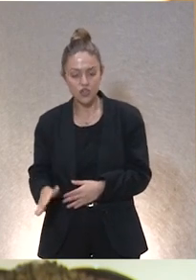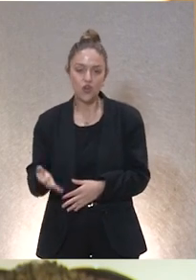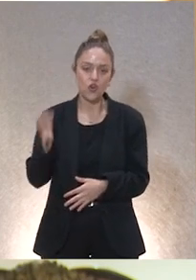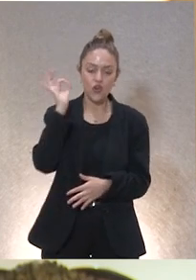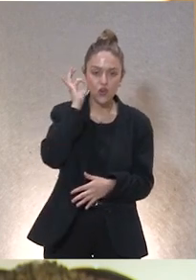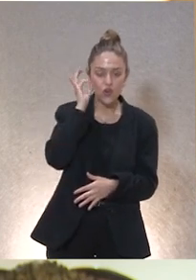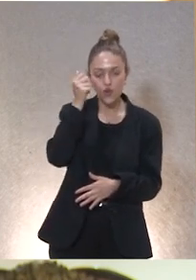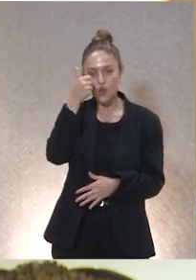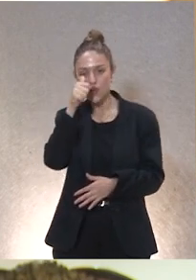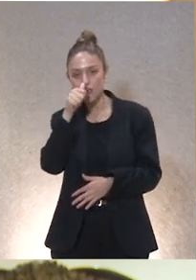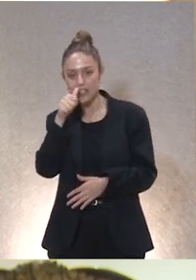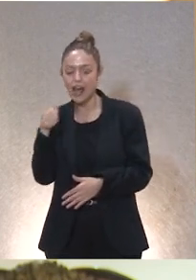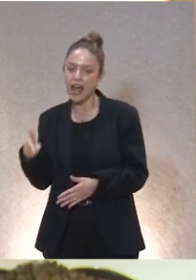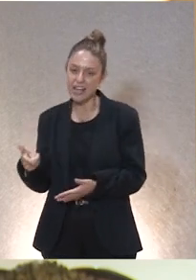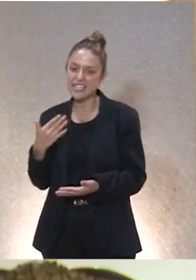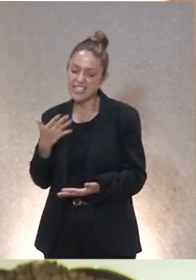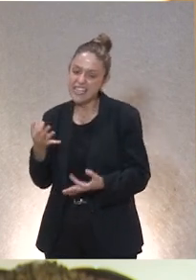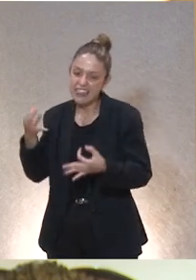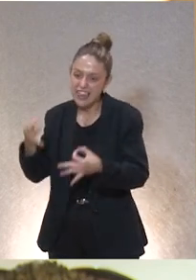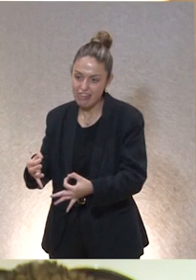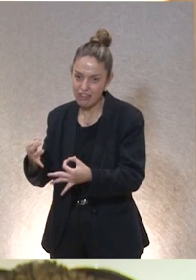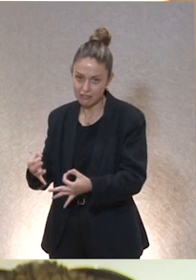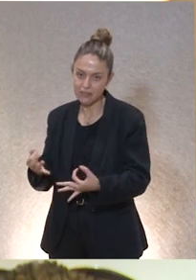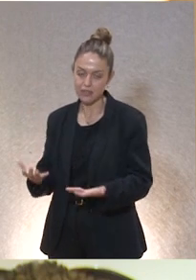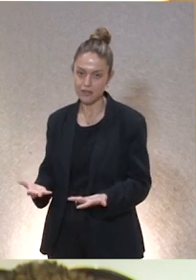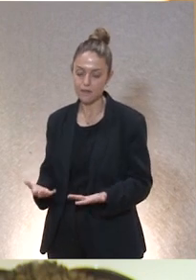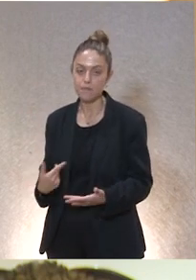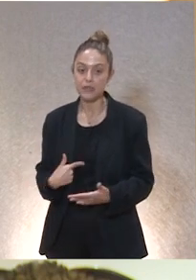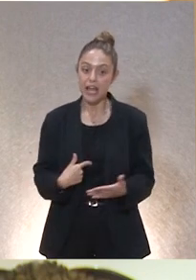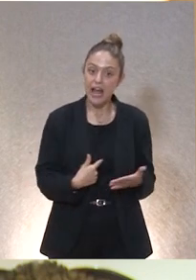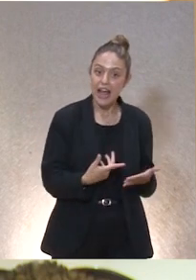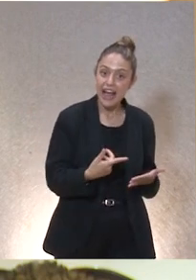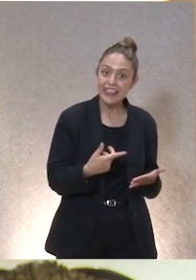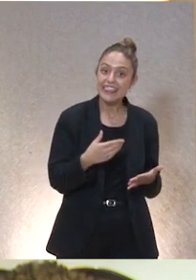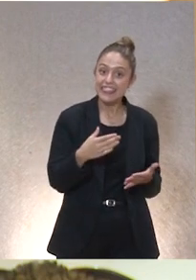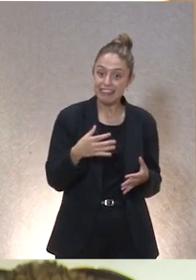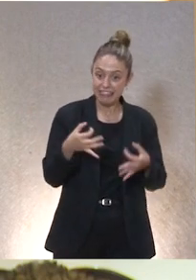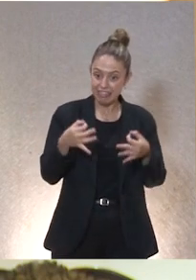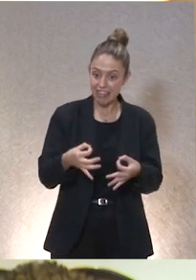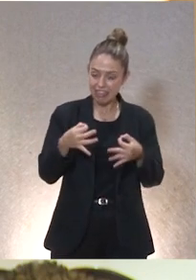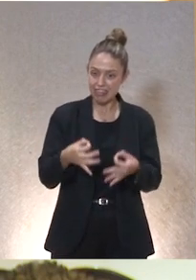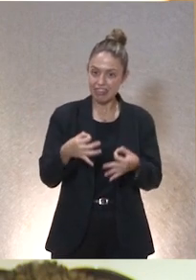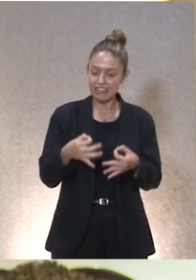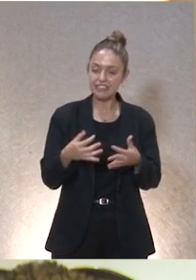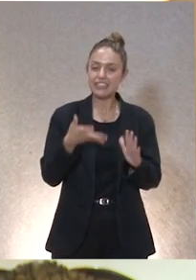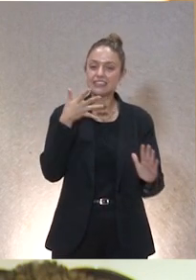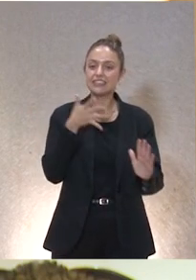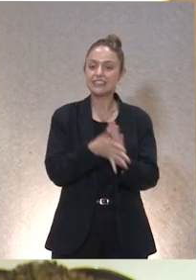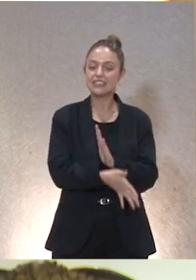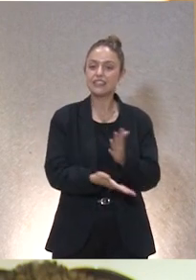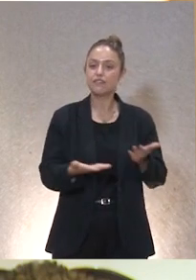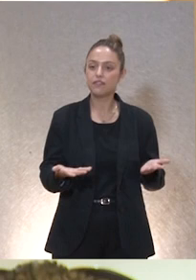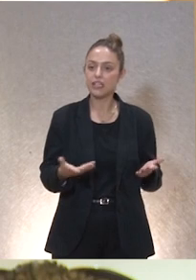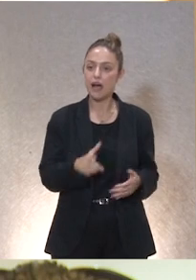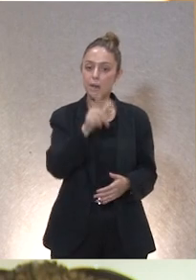Oye sé decente y vuelvo al diccionario porque a la voz decente no solo dice que decente es